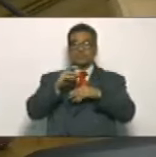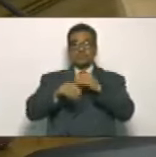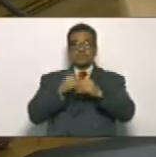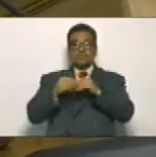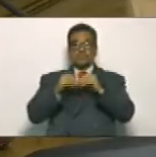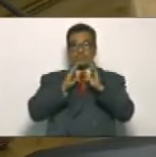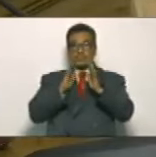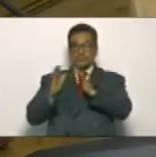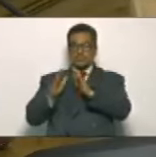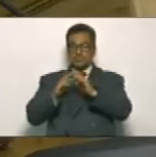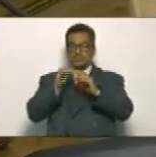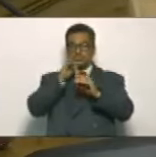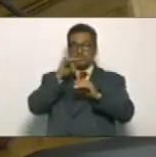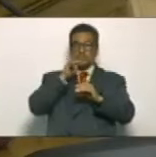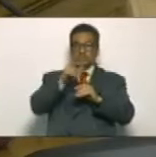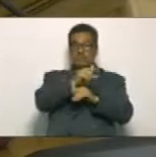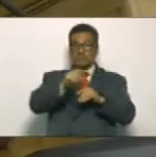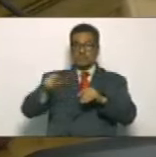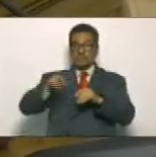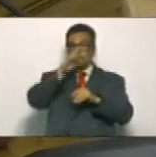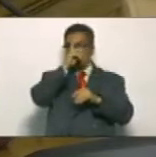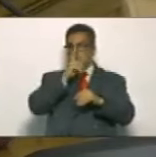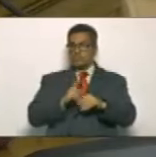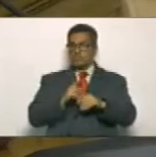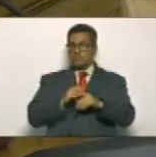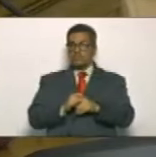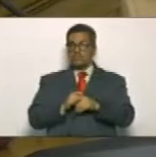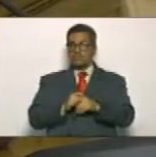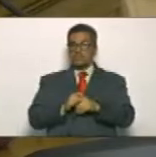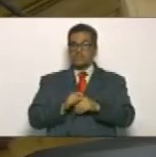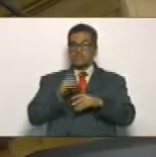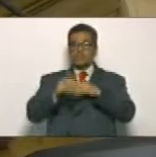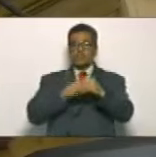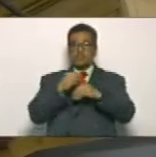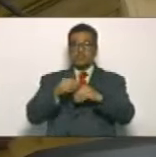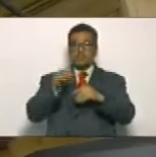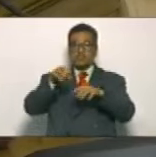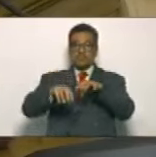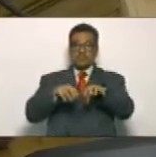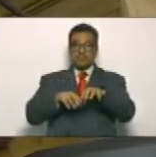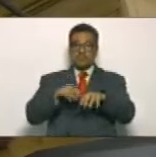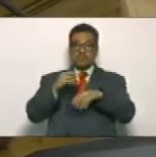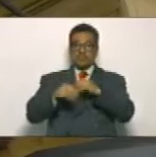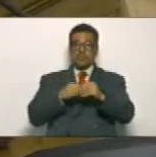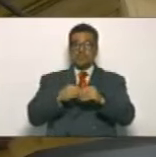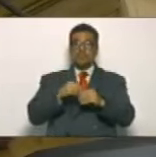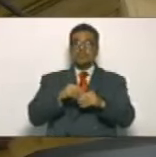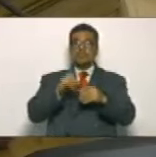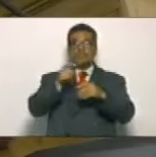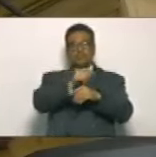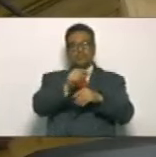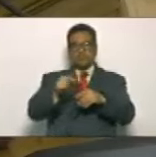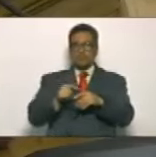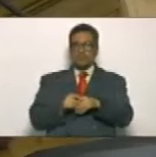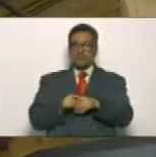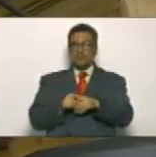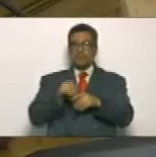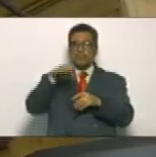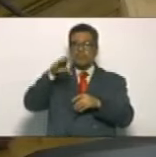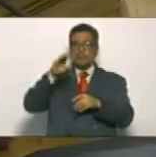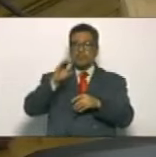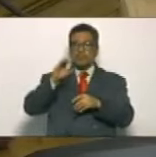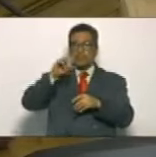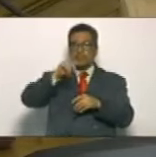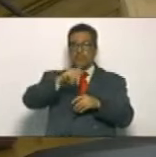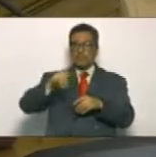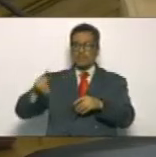de organizar la información sobre las personas con discapacidad con relación a su ubicación, condiciones y características, el Consejo Nacional para